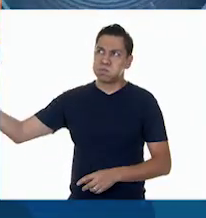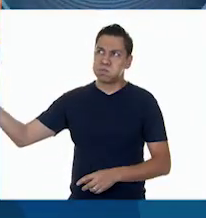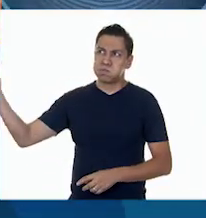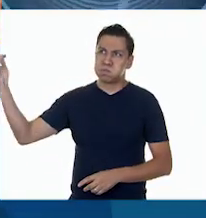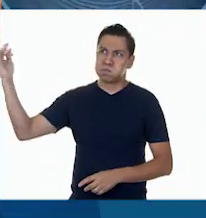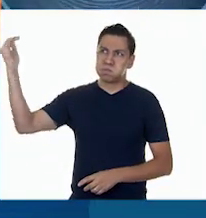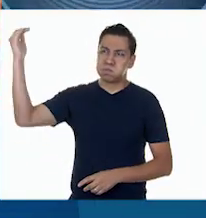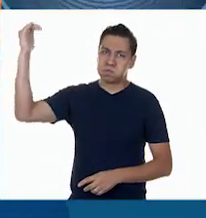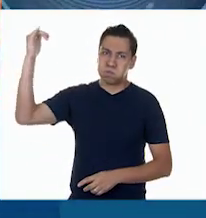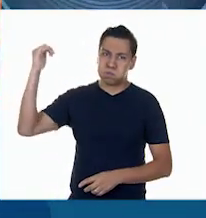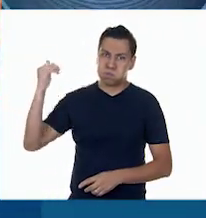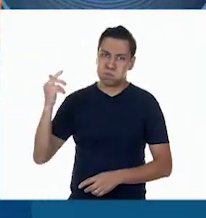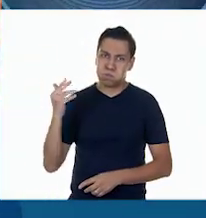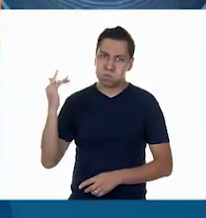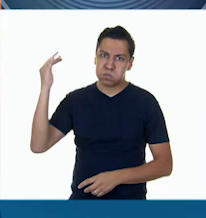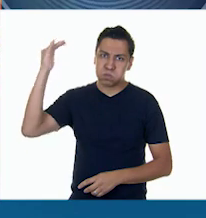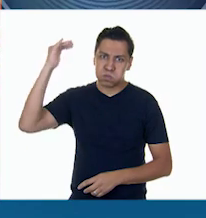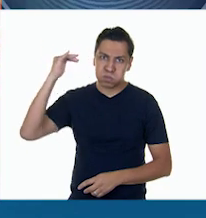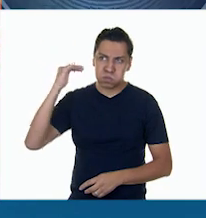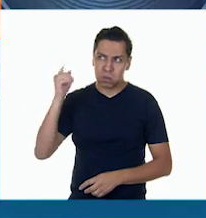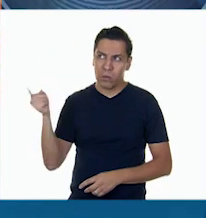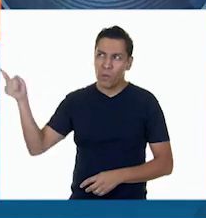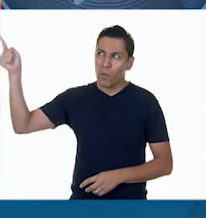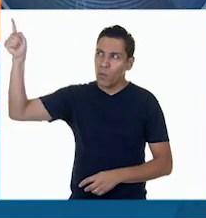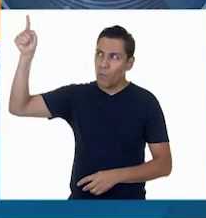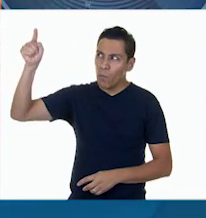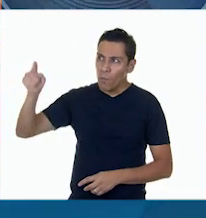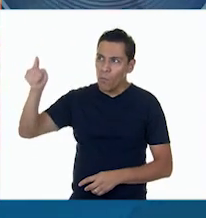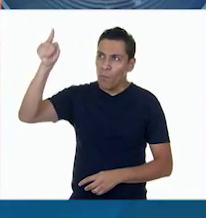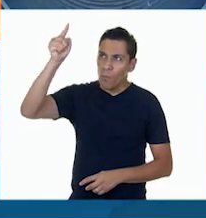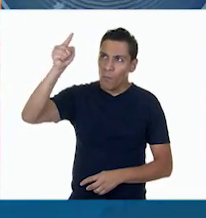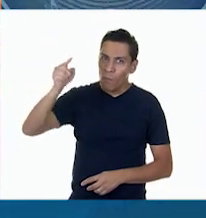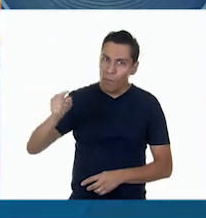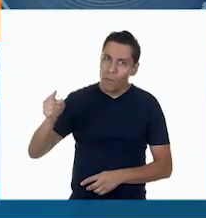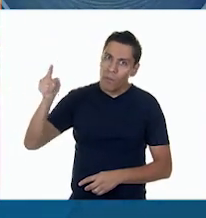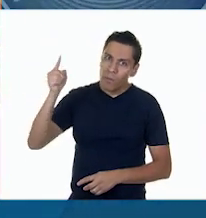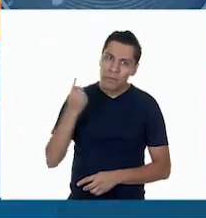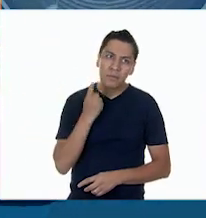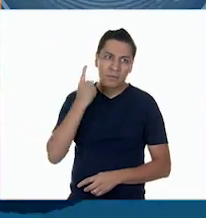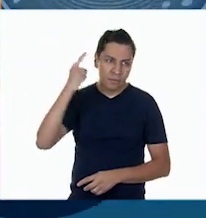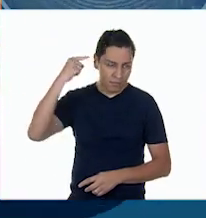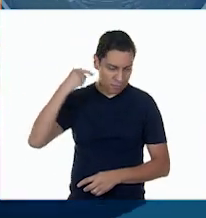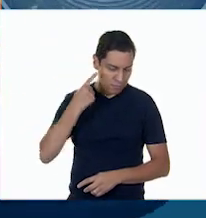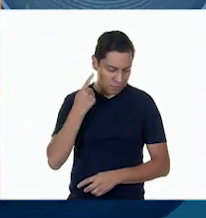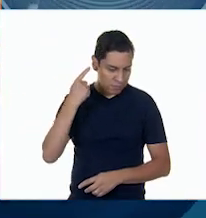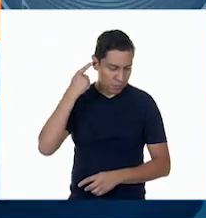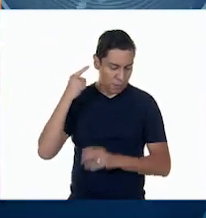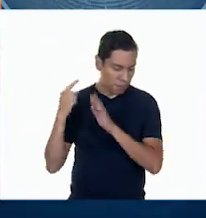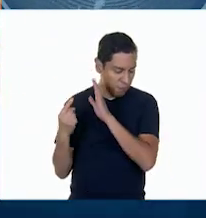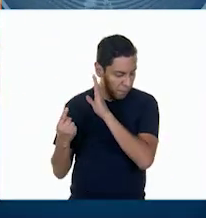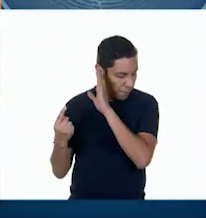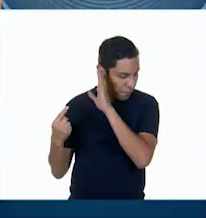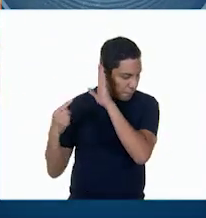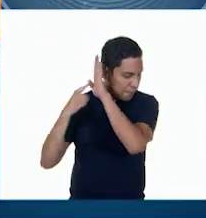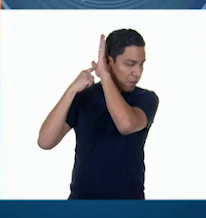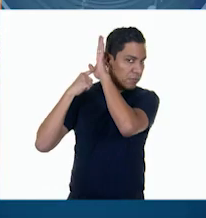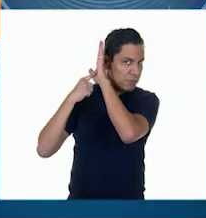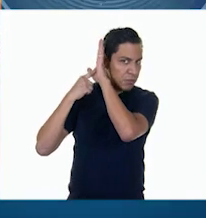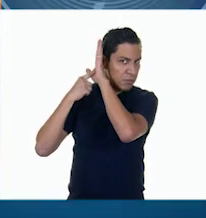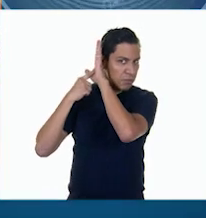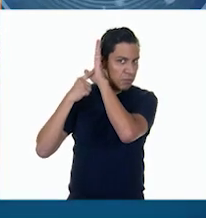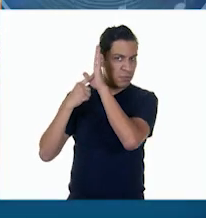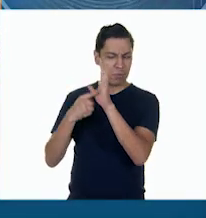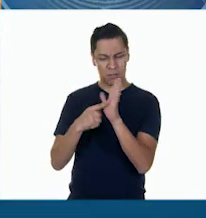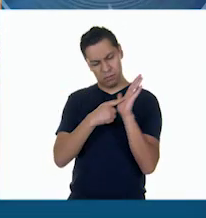recorren el oído externo a través del conducto o canal auditivo y después chocan con la membrana